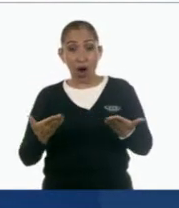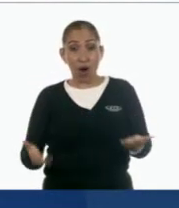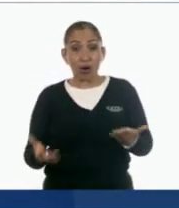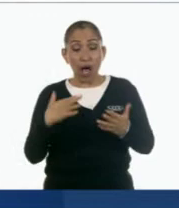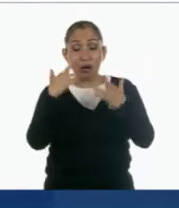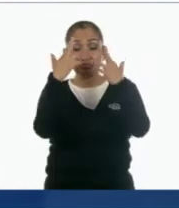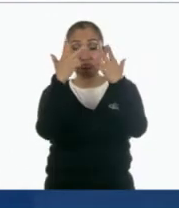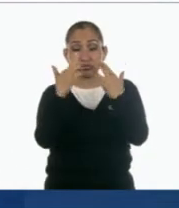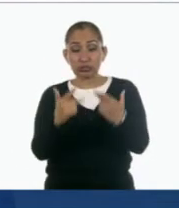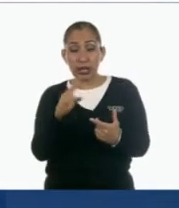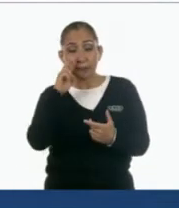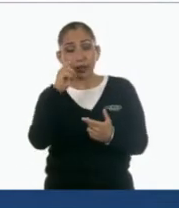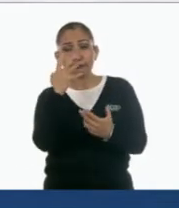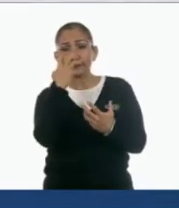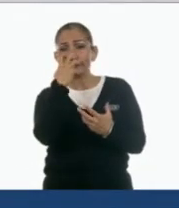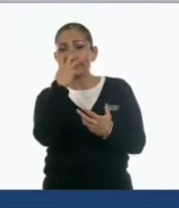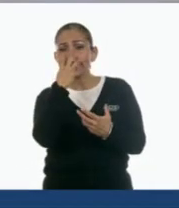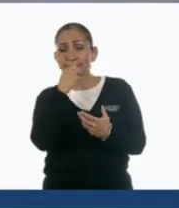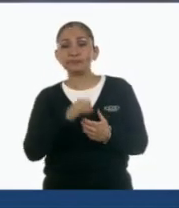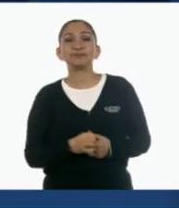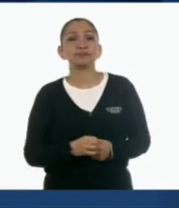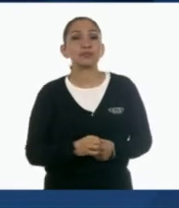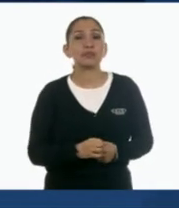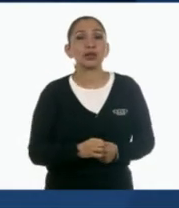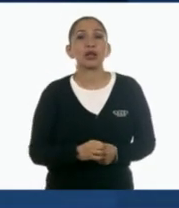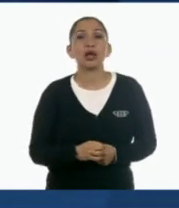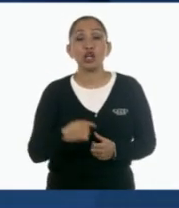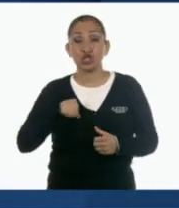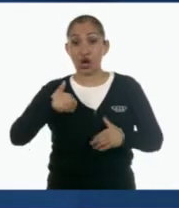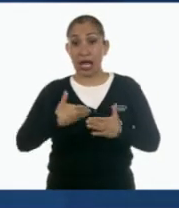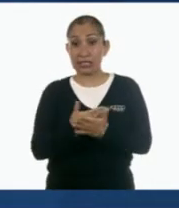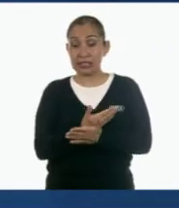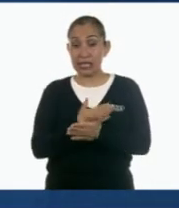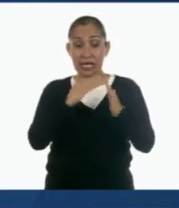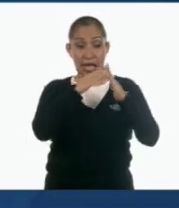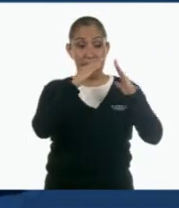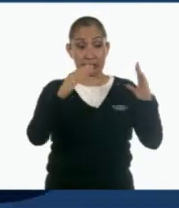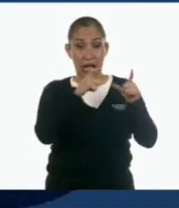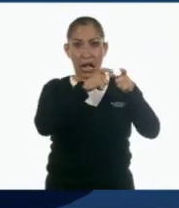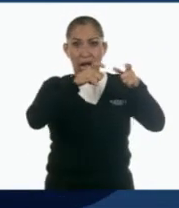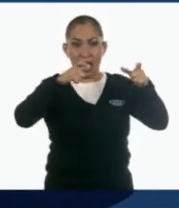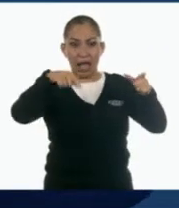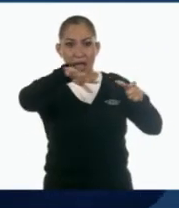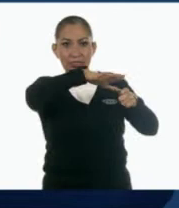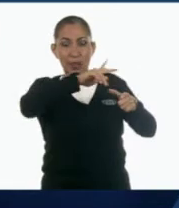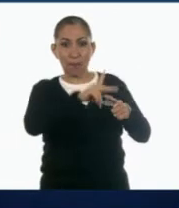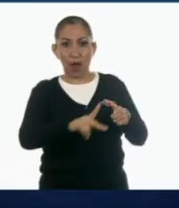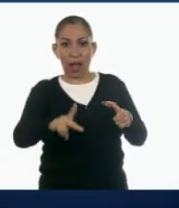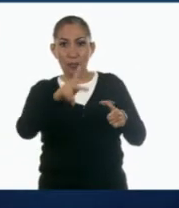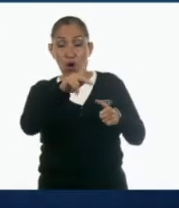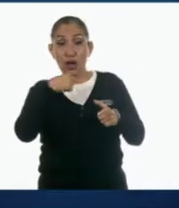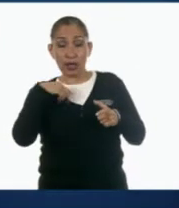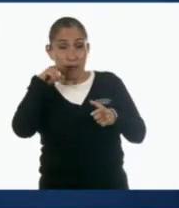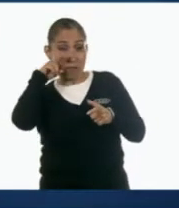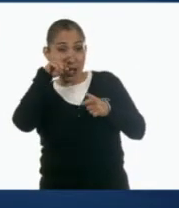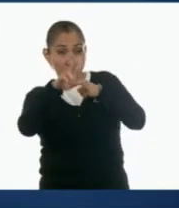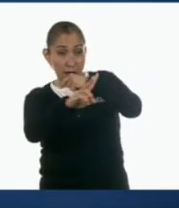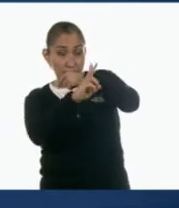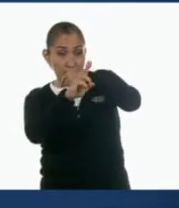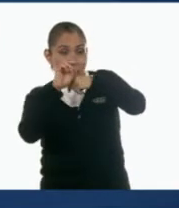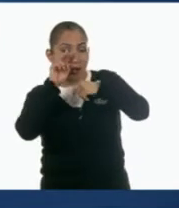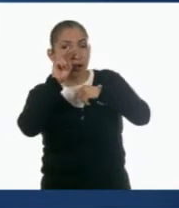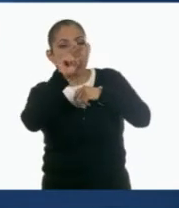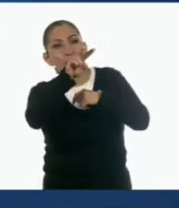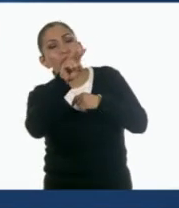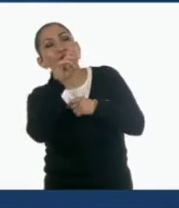de ruina y desolación. Yo nací en la casa grande del pueblo y a través de los cristales de las